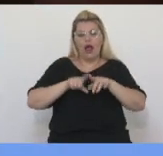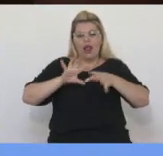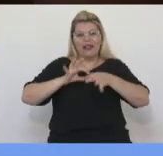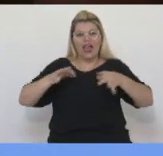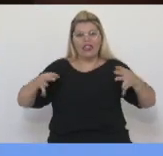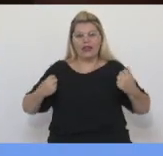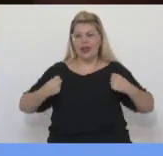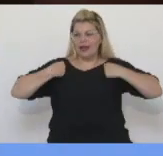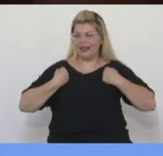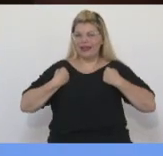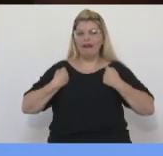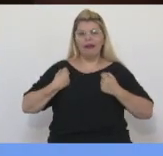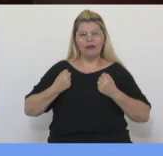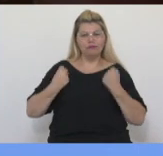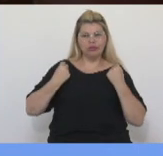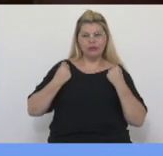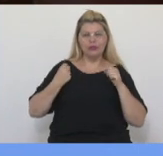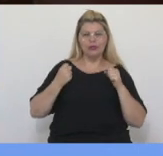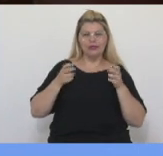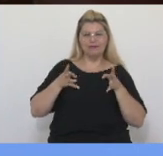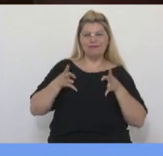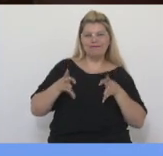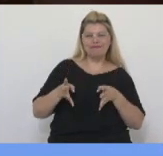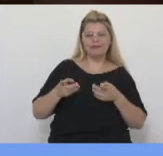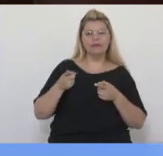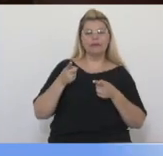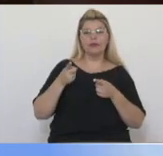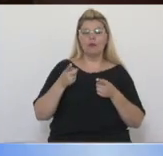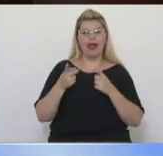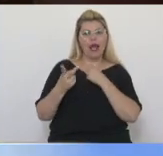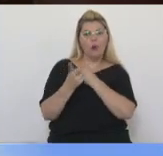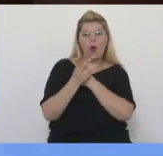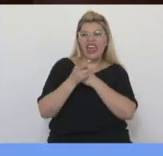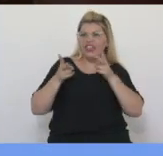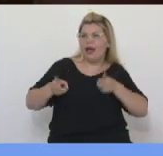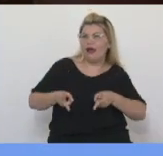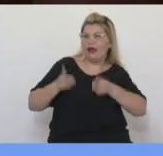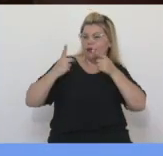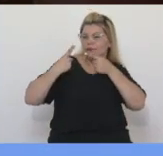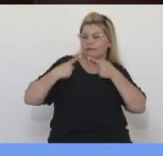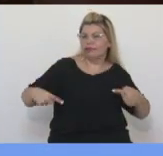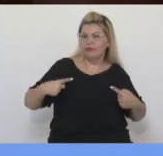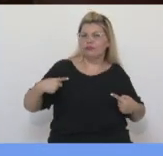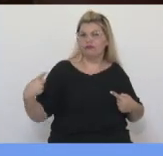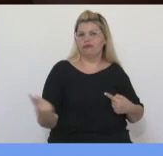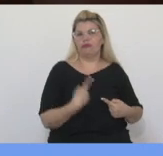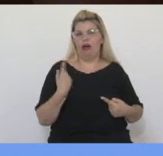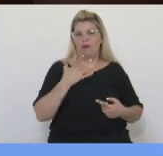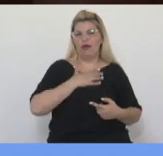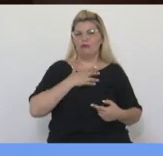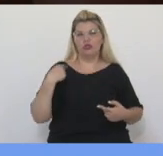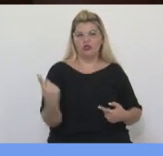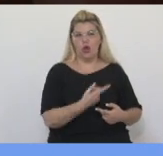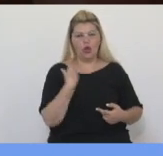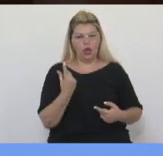para defender las instituciones y los bienes que son de todos como será las